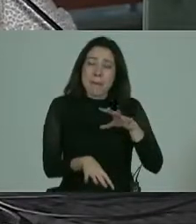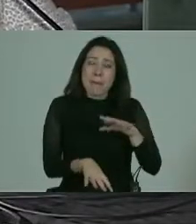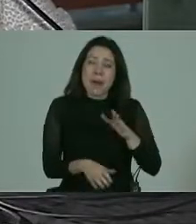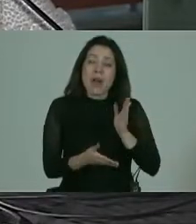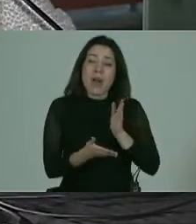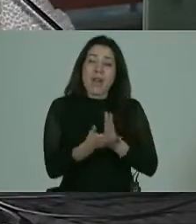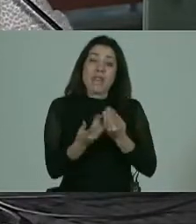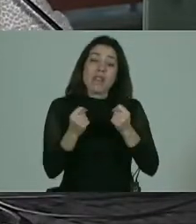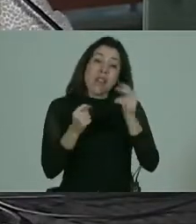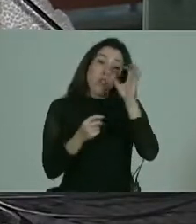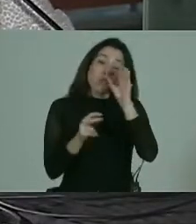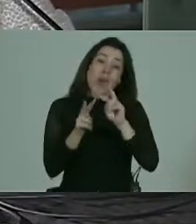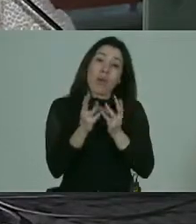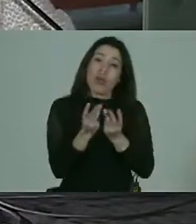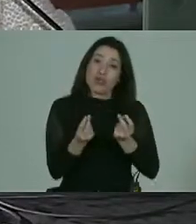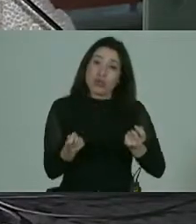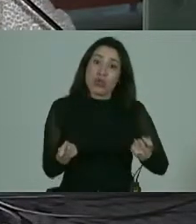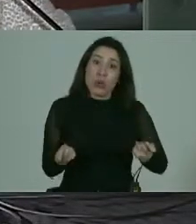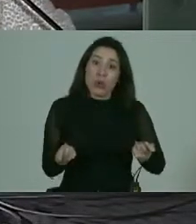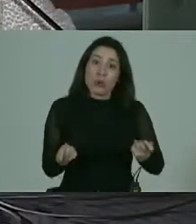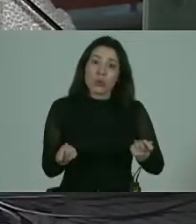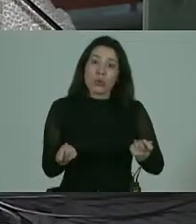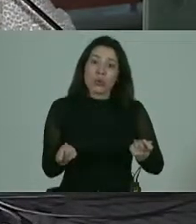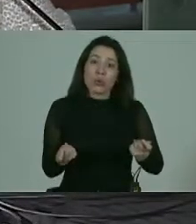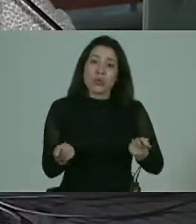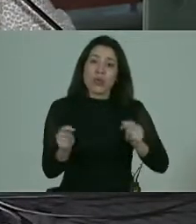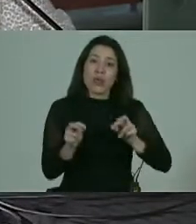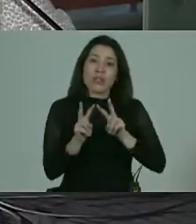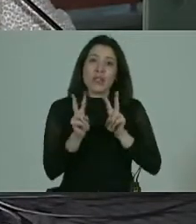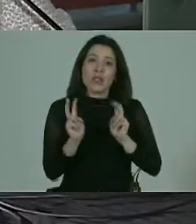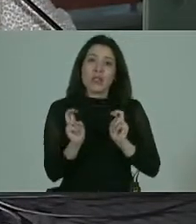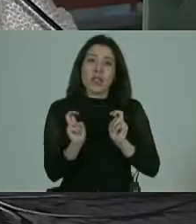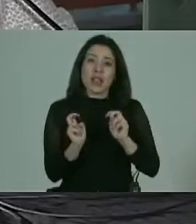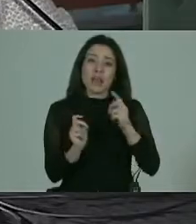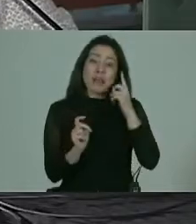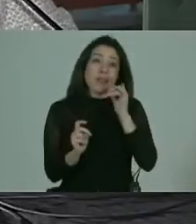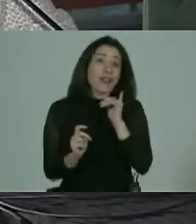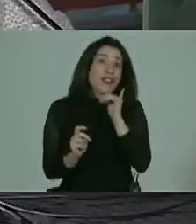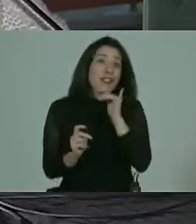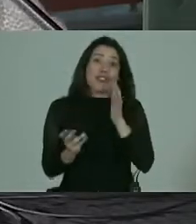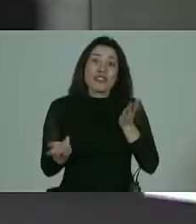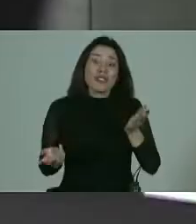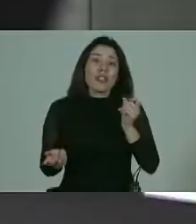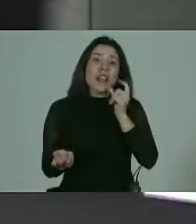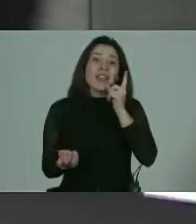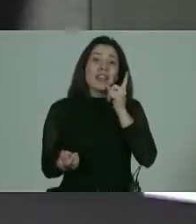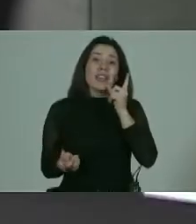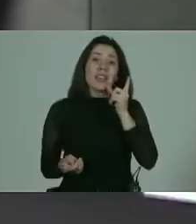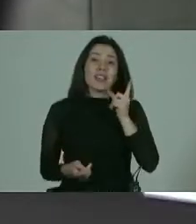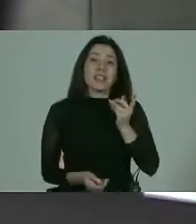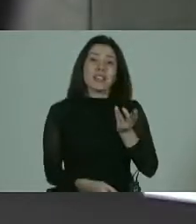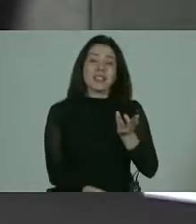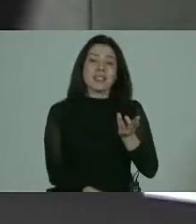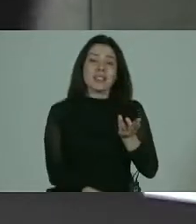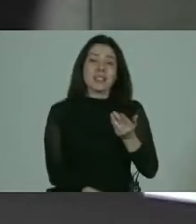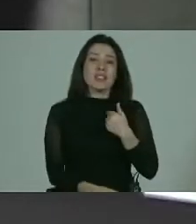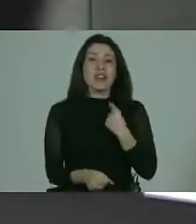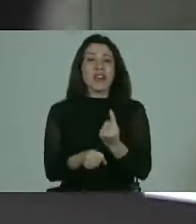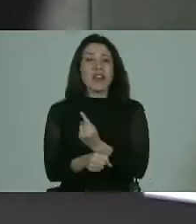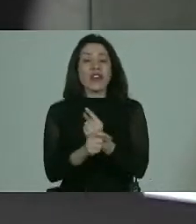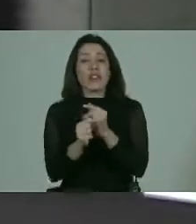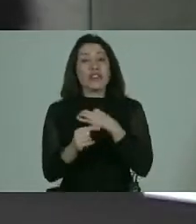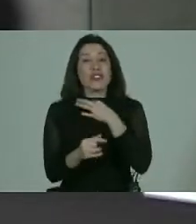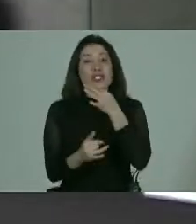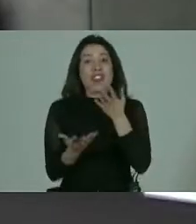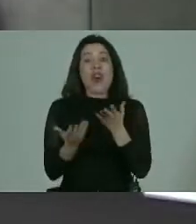tendrías que intentar buscar una solución al tema pero no sé cuándo vas a ver lo mismo cuando conversaba con él